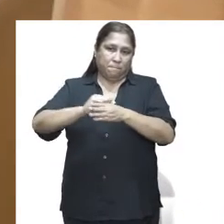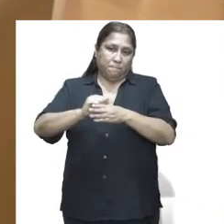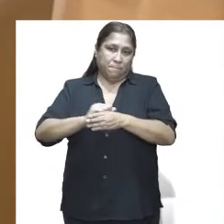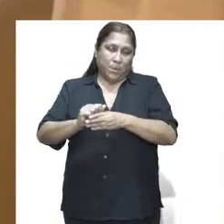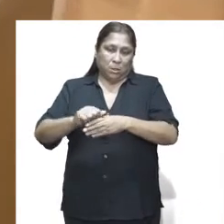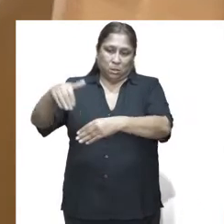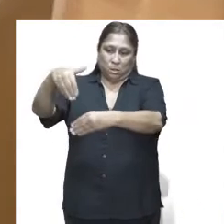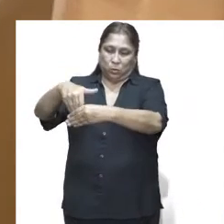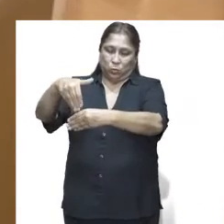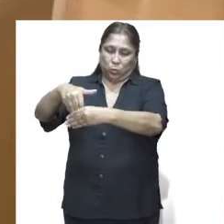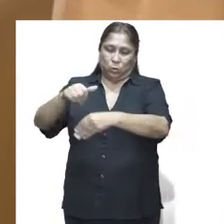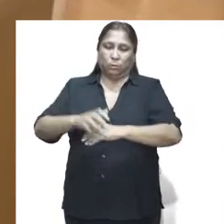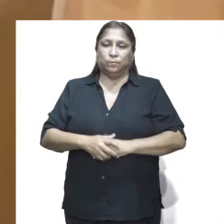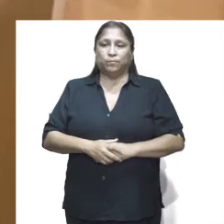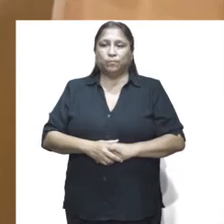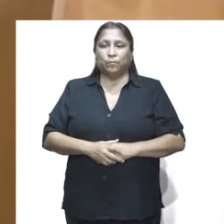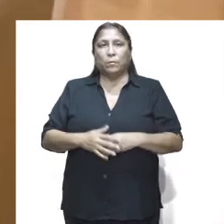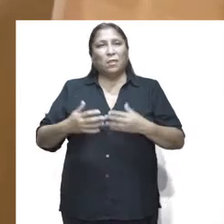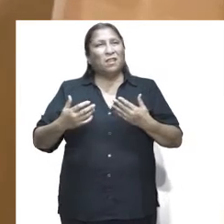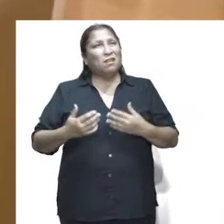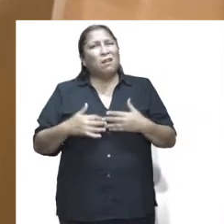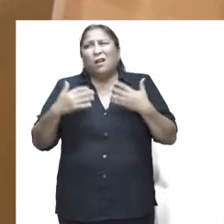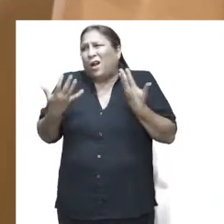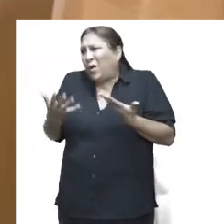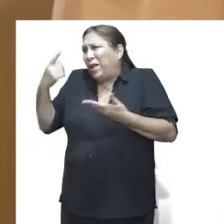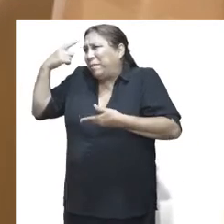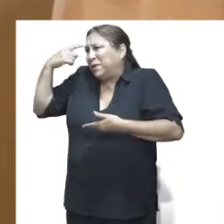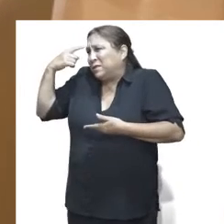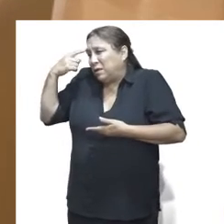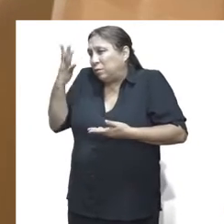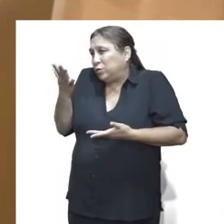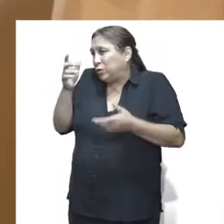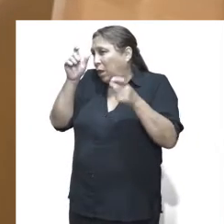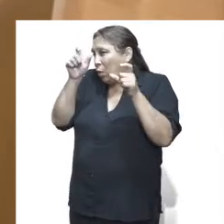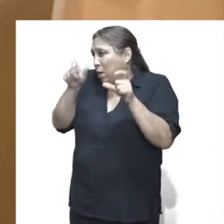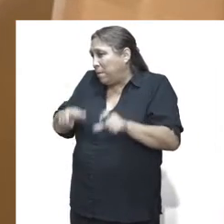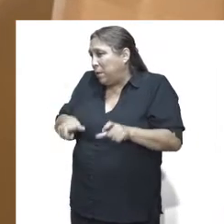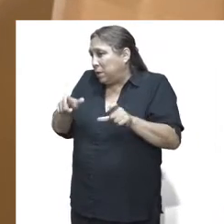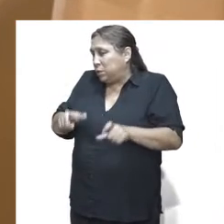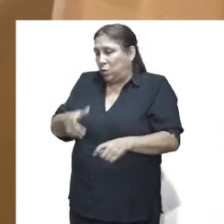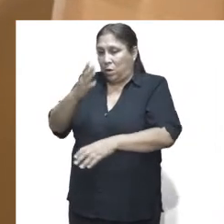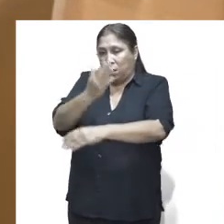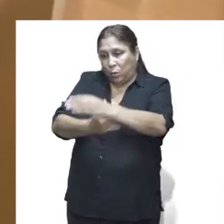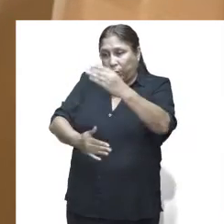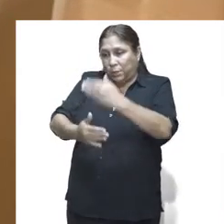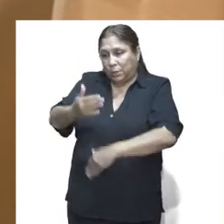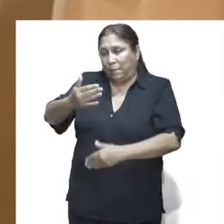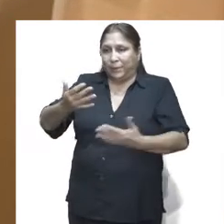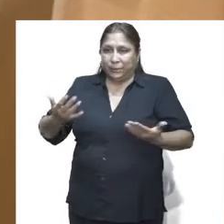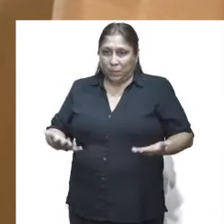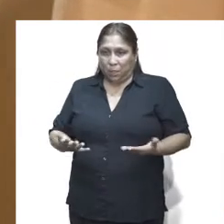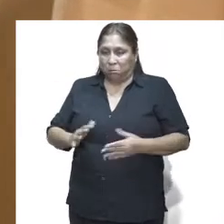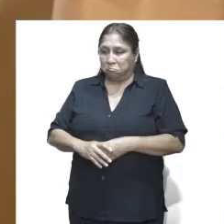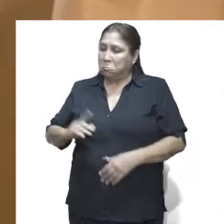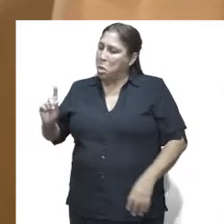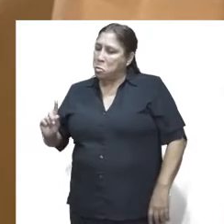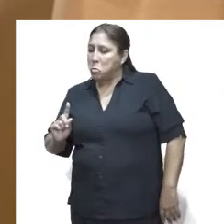voto. Supongamos que una persona con discapacidad vaya